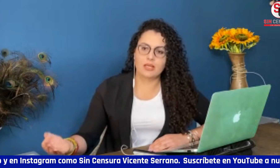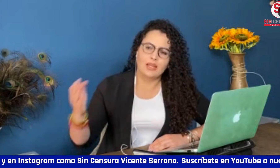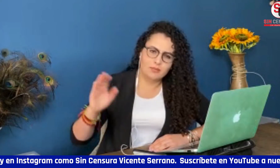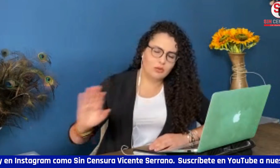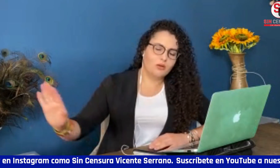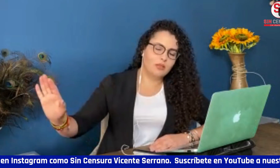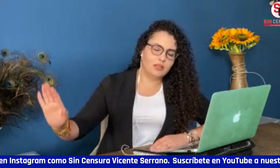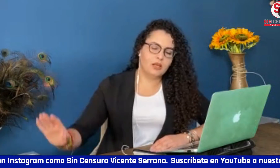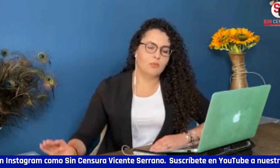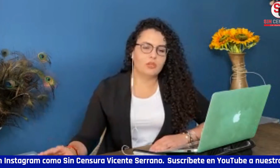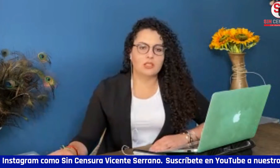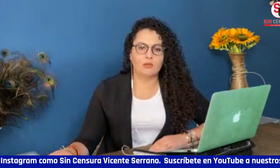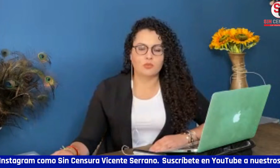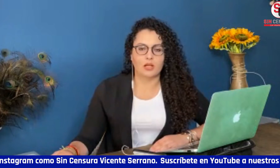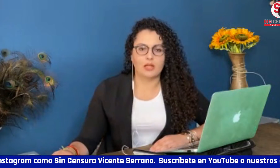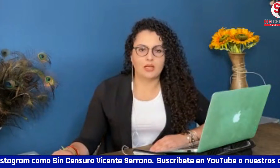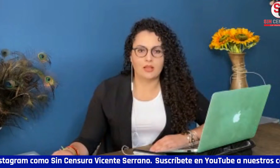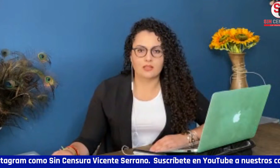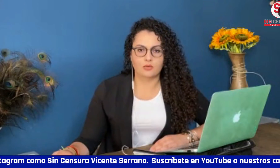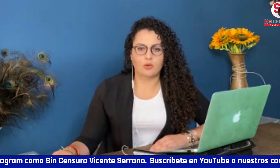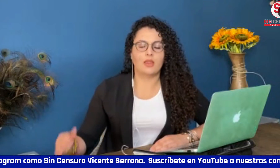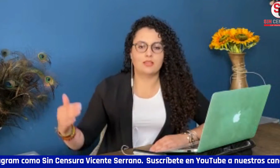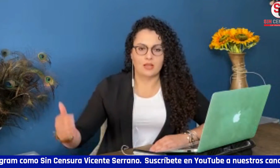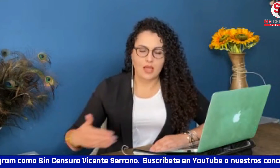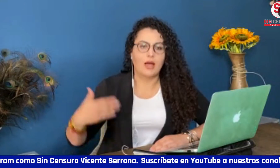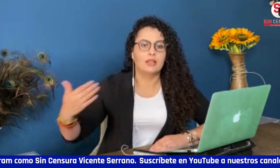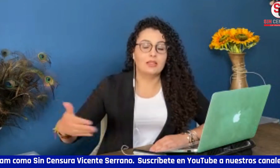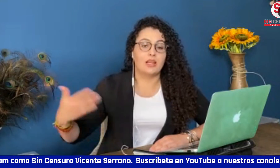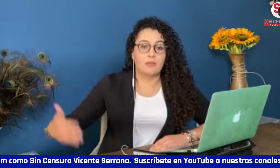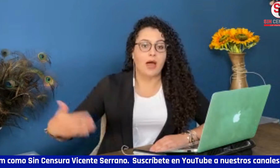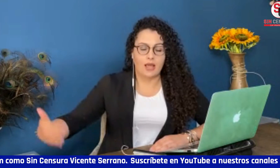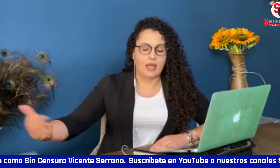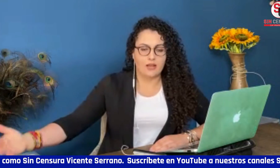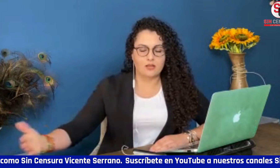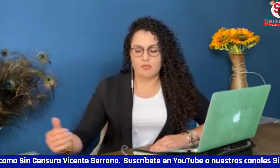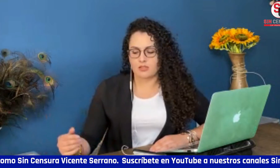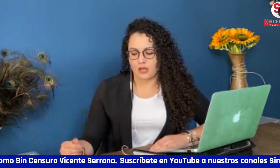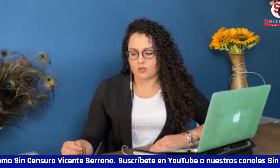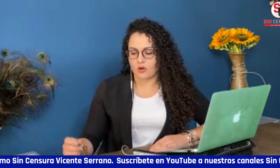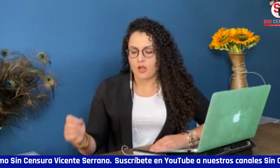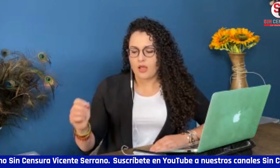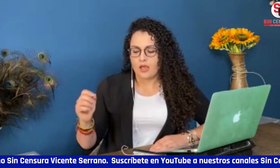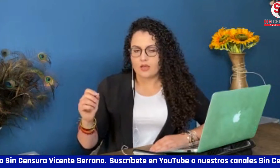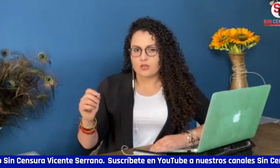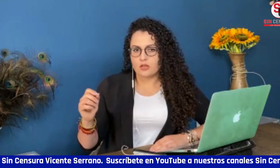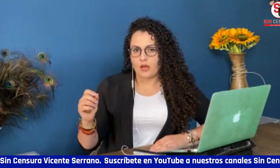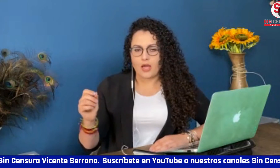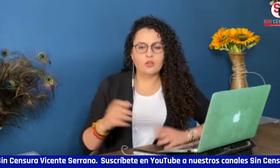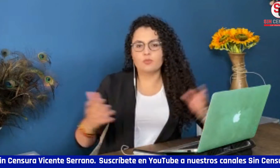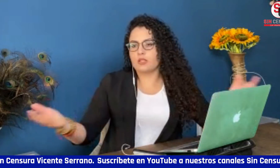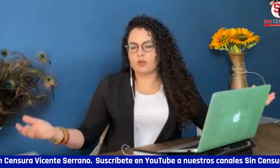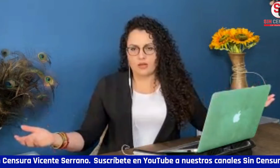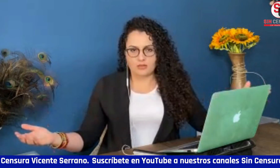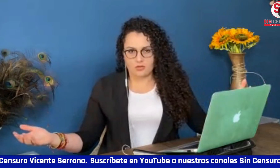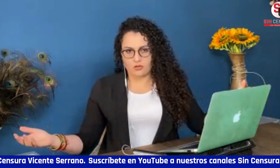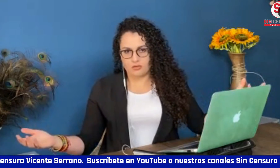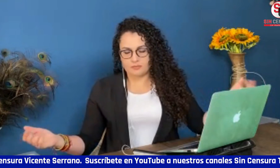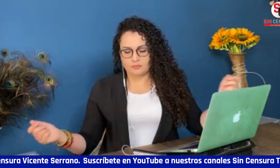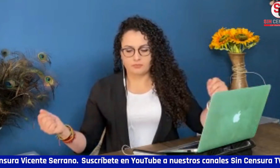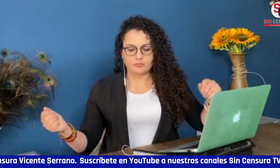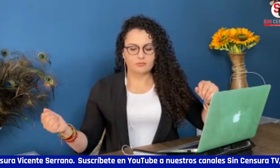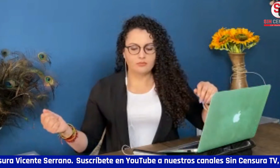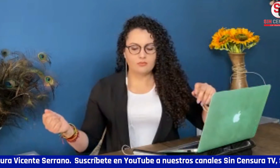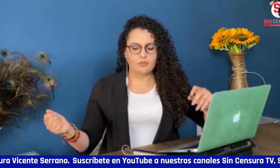evasión fiscal y eventualmente, pues ya sabemos que la línea de las autoridades sería derivar en esa investigación. Hay dos versiones de